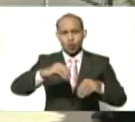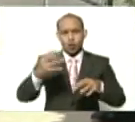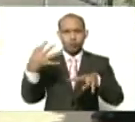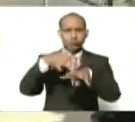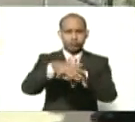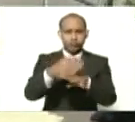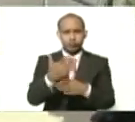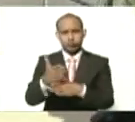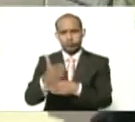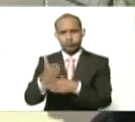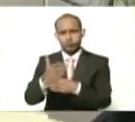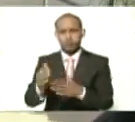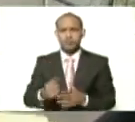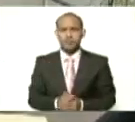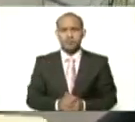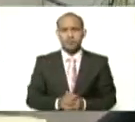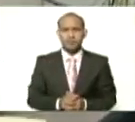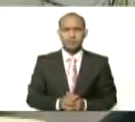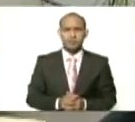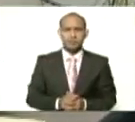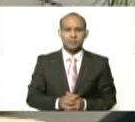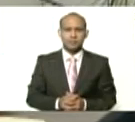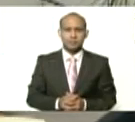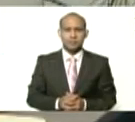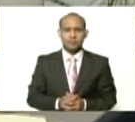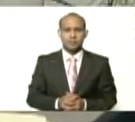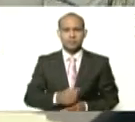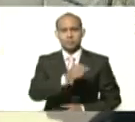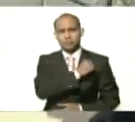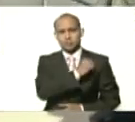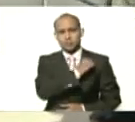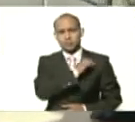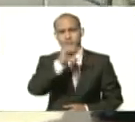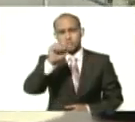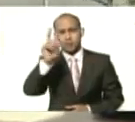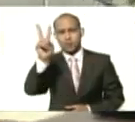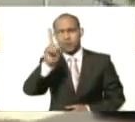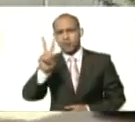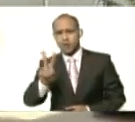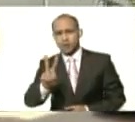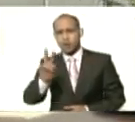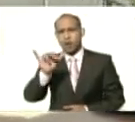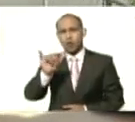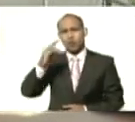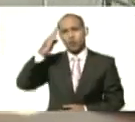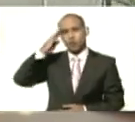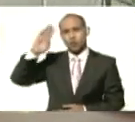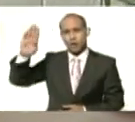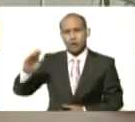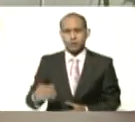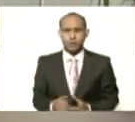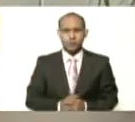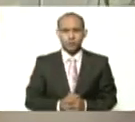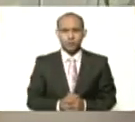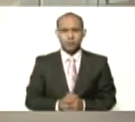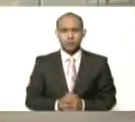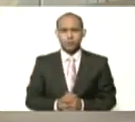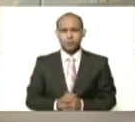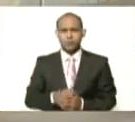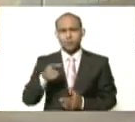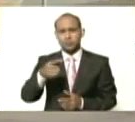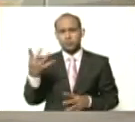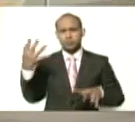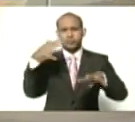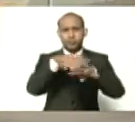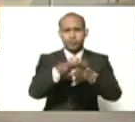Cooperación. Estimados compañeros venezolanos y cubanos, el Convenio Integral